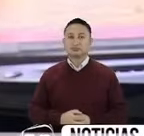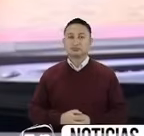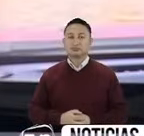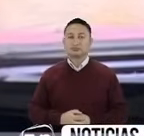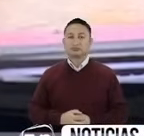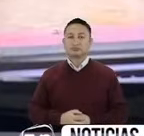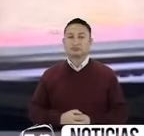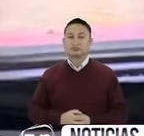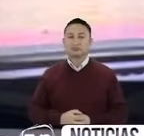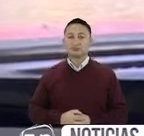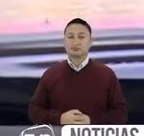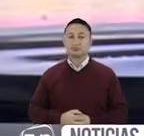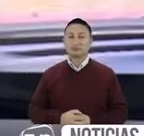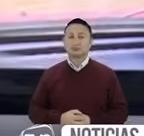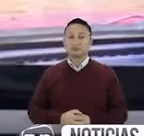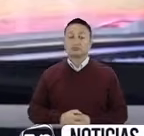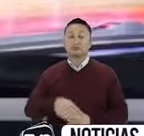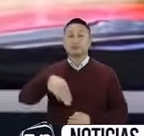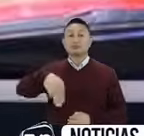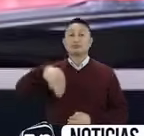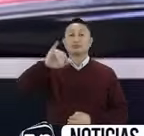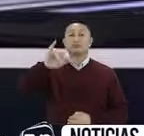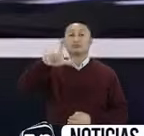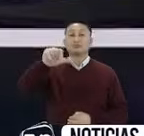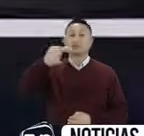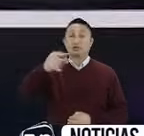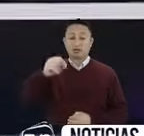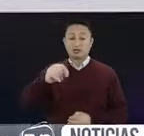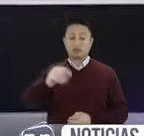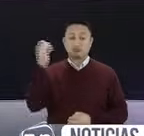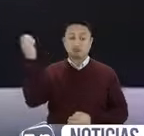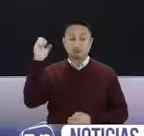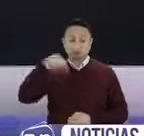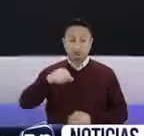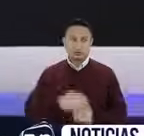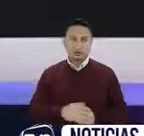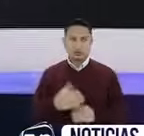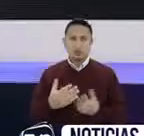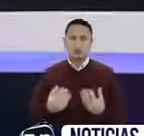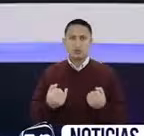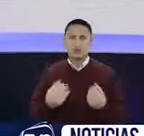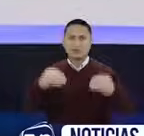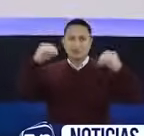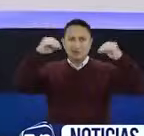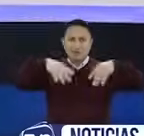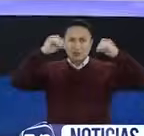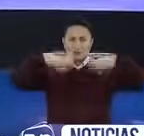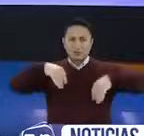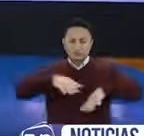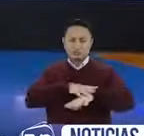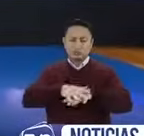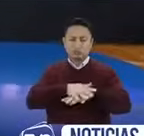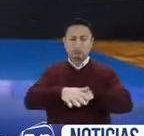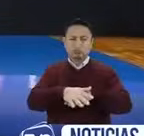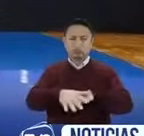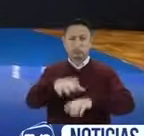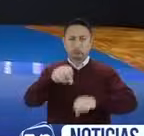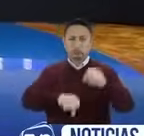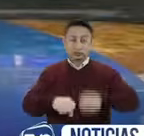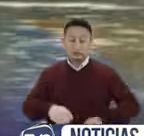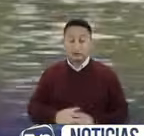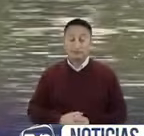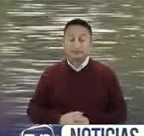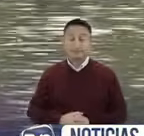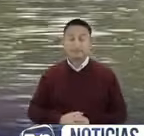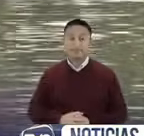Milagro fue declarado en emergencia por el COE cantonal ante las afectaciones causadas por el desbordamiento del río y las precipitaciones